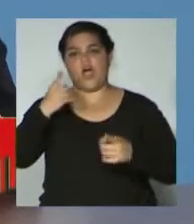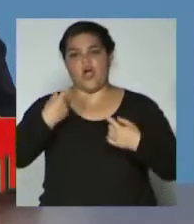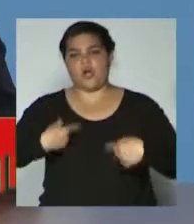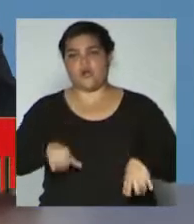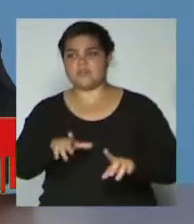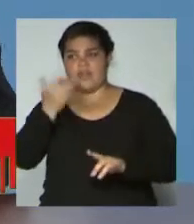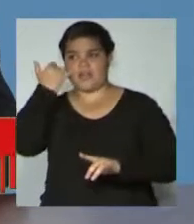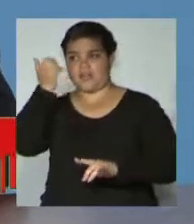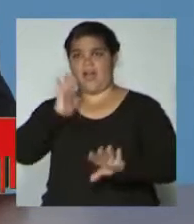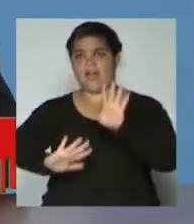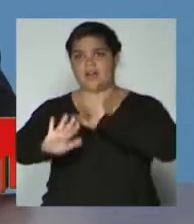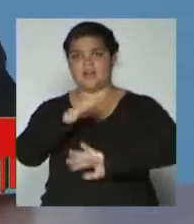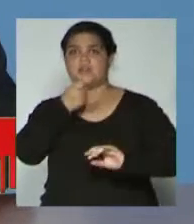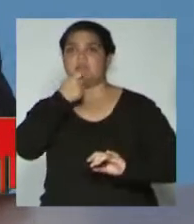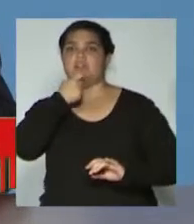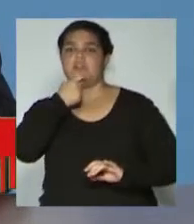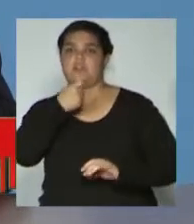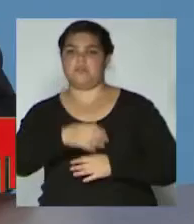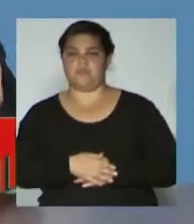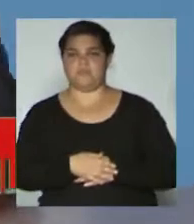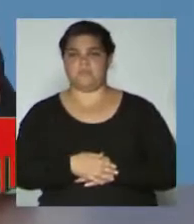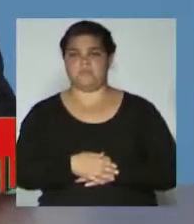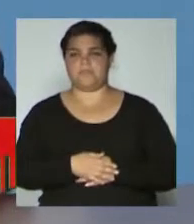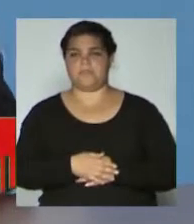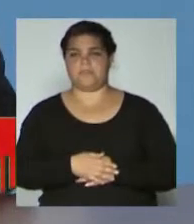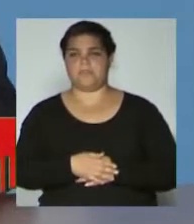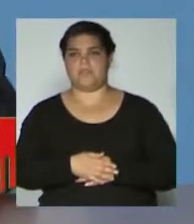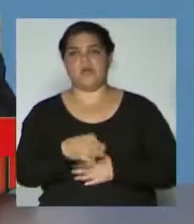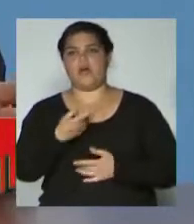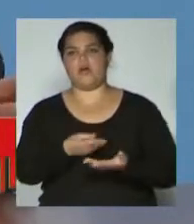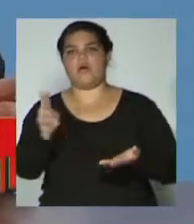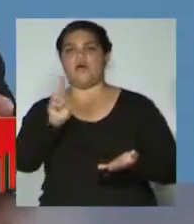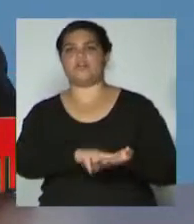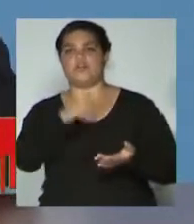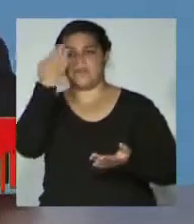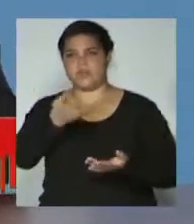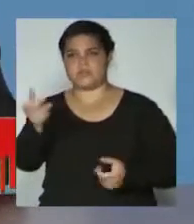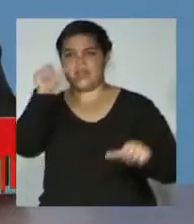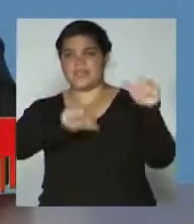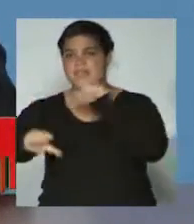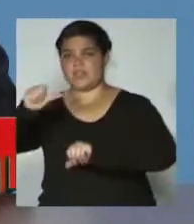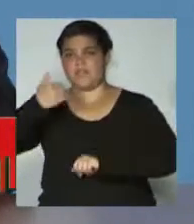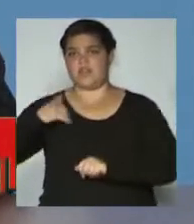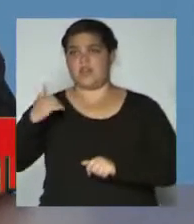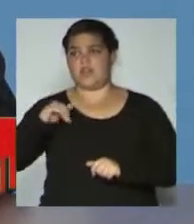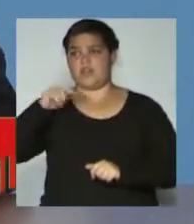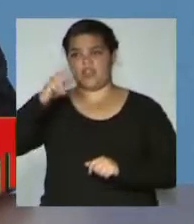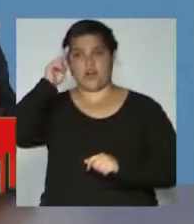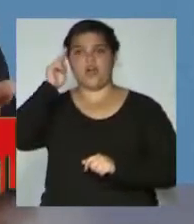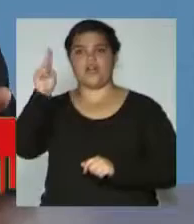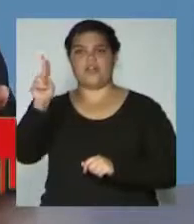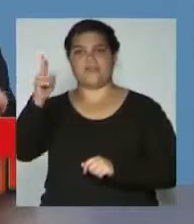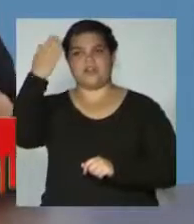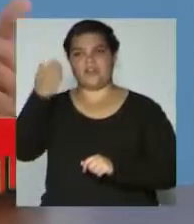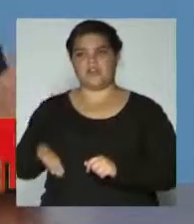yo digo, un ejemplo de esto es la recuperación y la repatriación de muchos científicos argentinos, que esto tiene vinculación directa con la